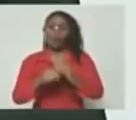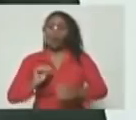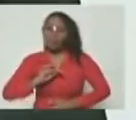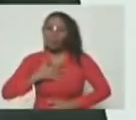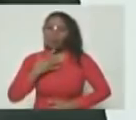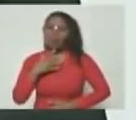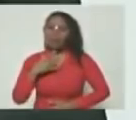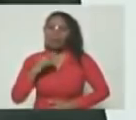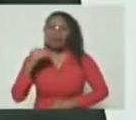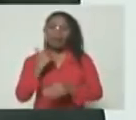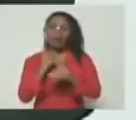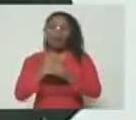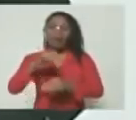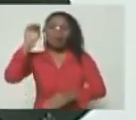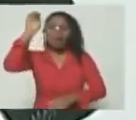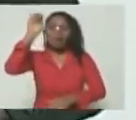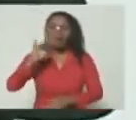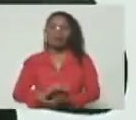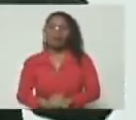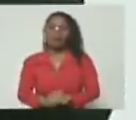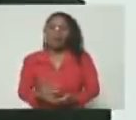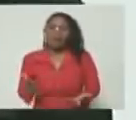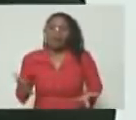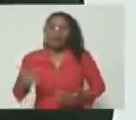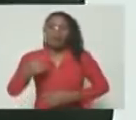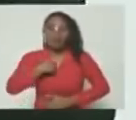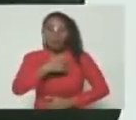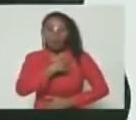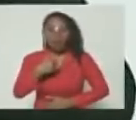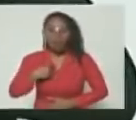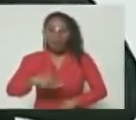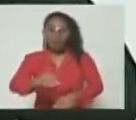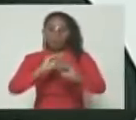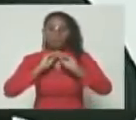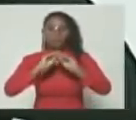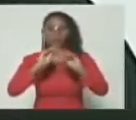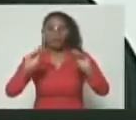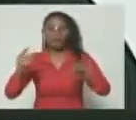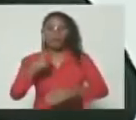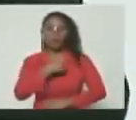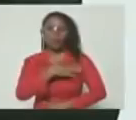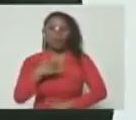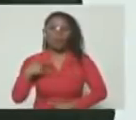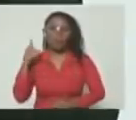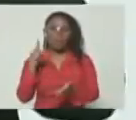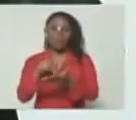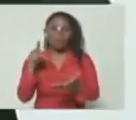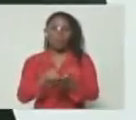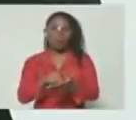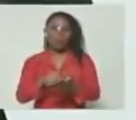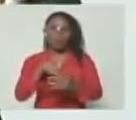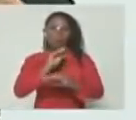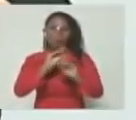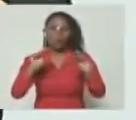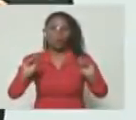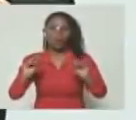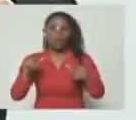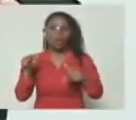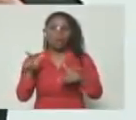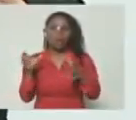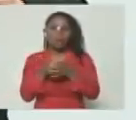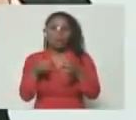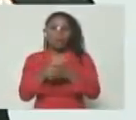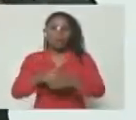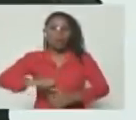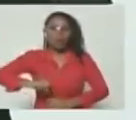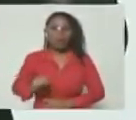su futuro. Así que quiero hacerle un llamado, yo realmente quise intervenir para hacerle un llamado a todo este sector de la